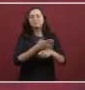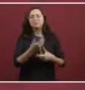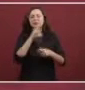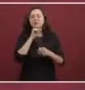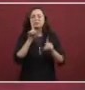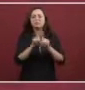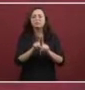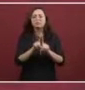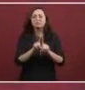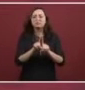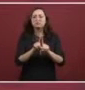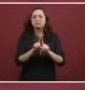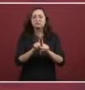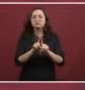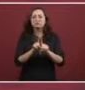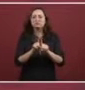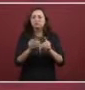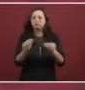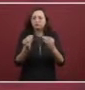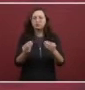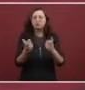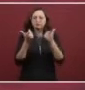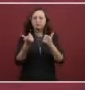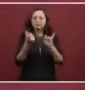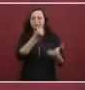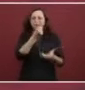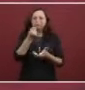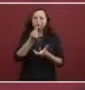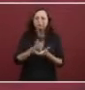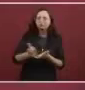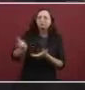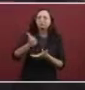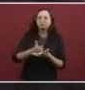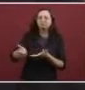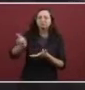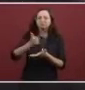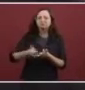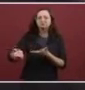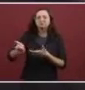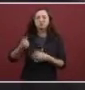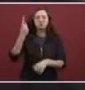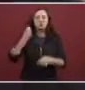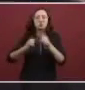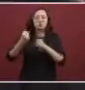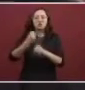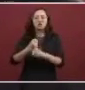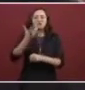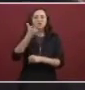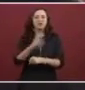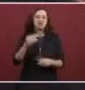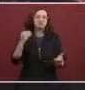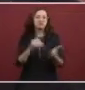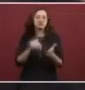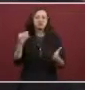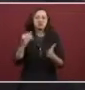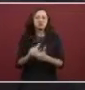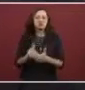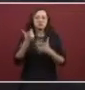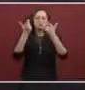además se destinaba mucho dinero del presupuesto. El año pasado, 10 mil millones de